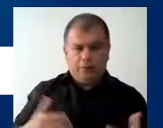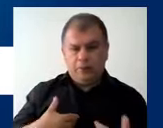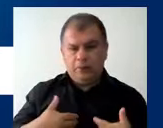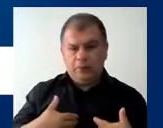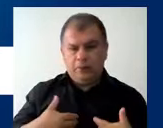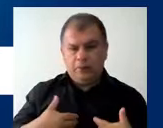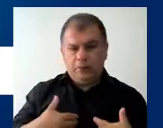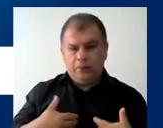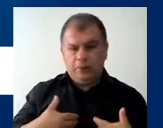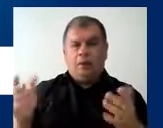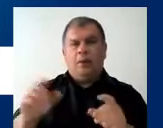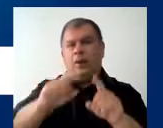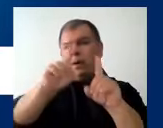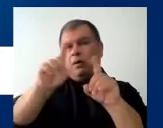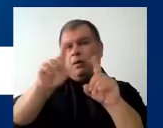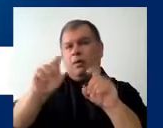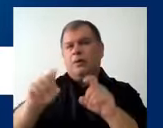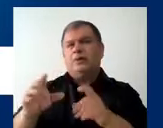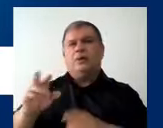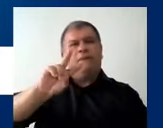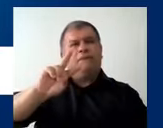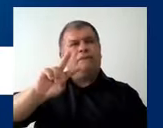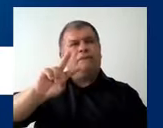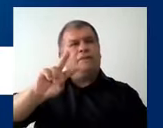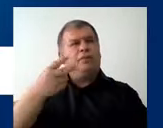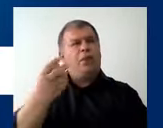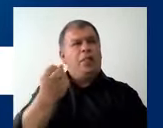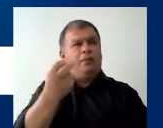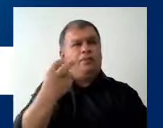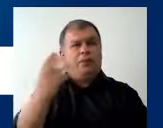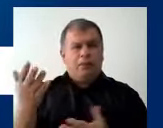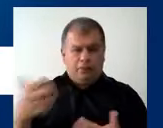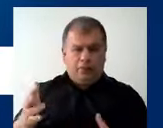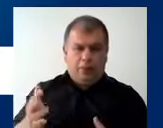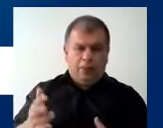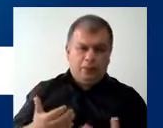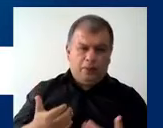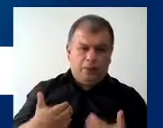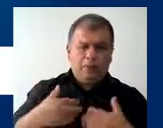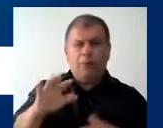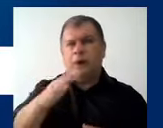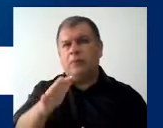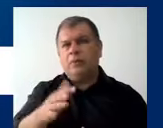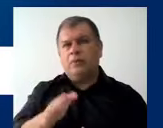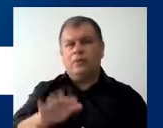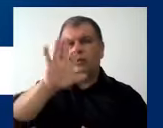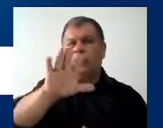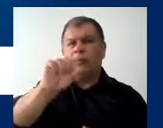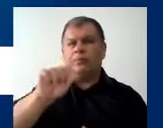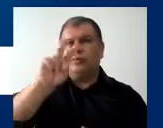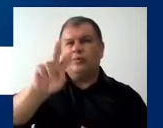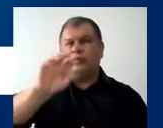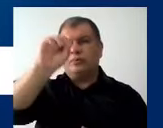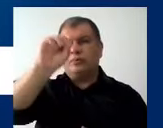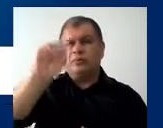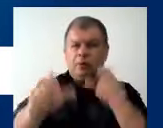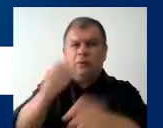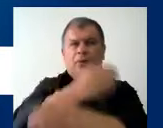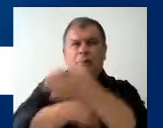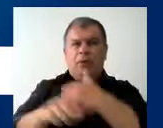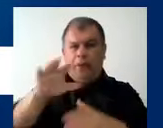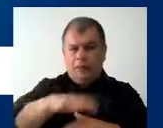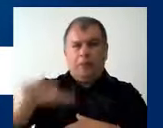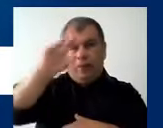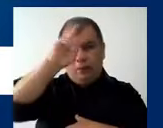encuesta especializada del año 2012 en la que teníamos alrededor del 5.2% de personas con discapacidad en el